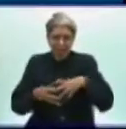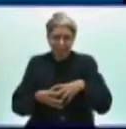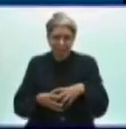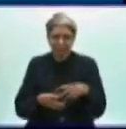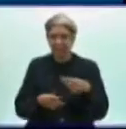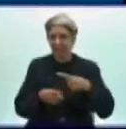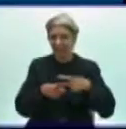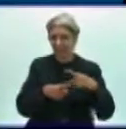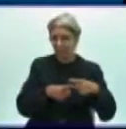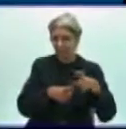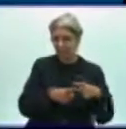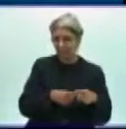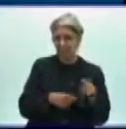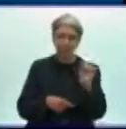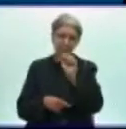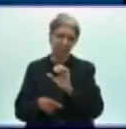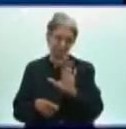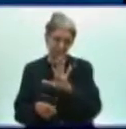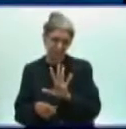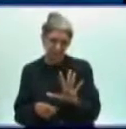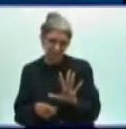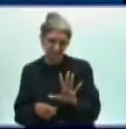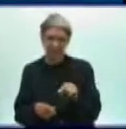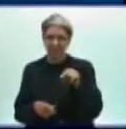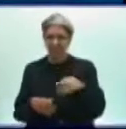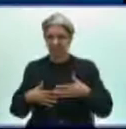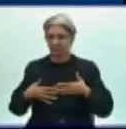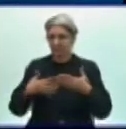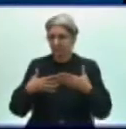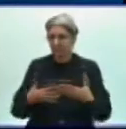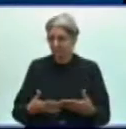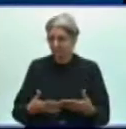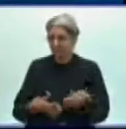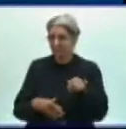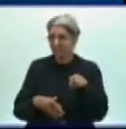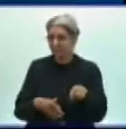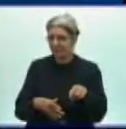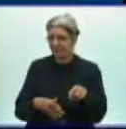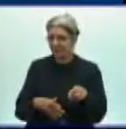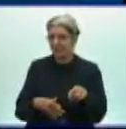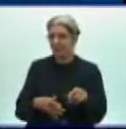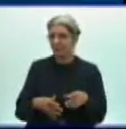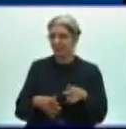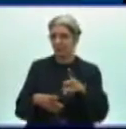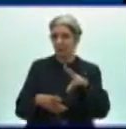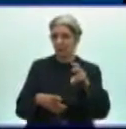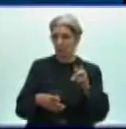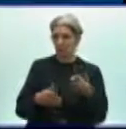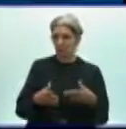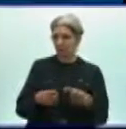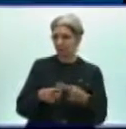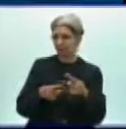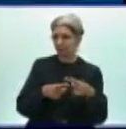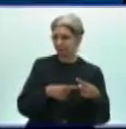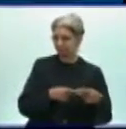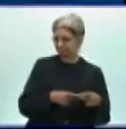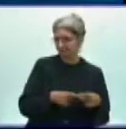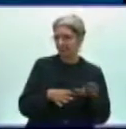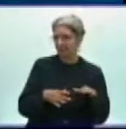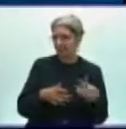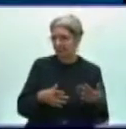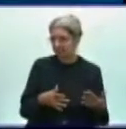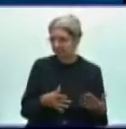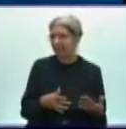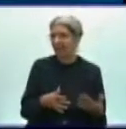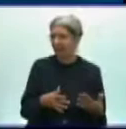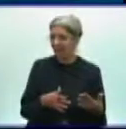naturales y sociales. En la actualidad, el enfoque regional ofrece nuevos aportes en lo referido a lo que estamos